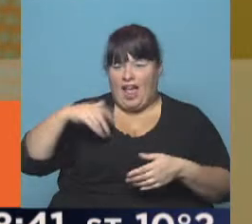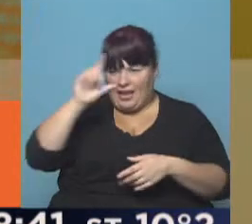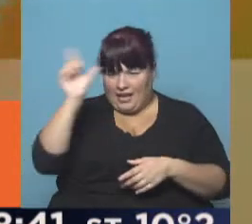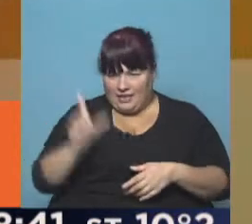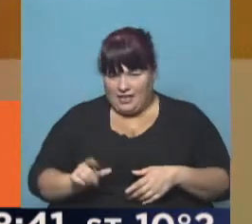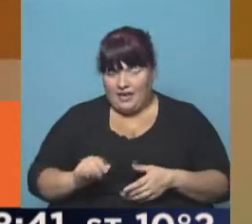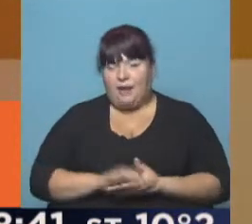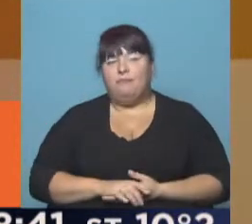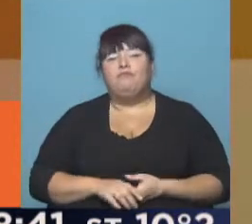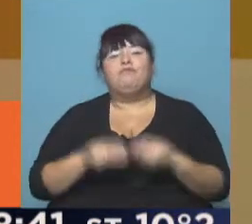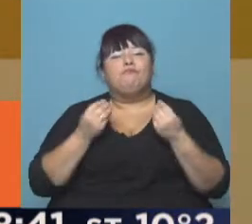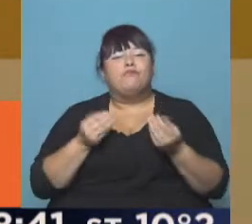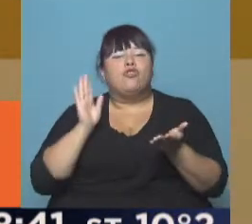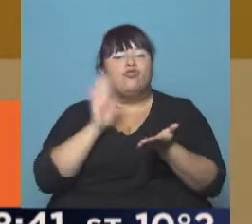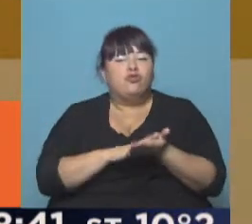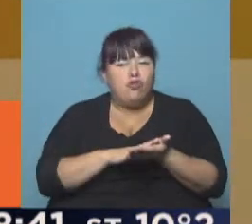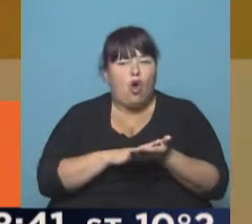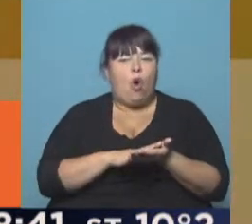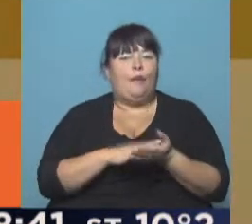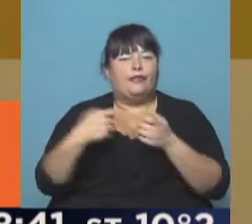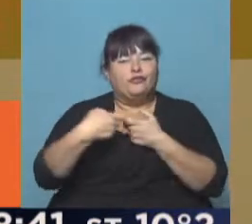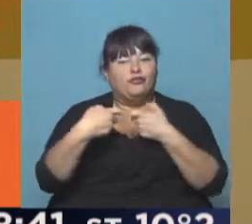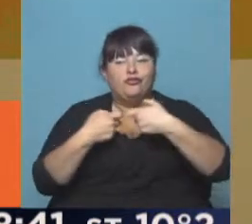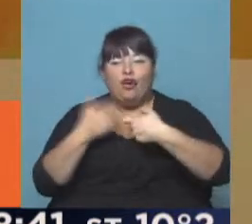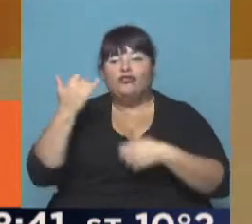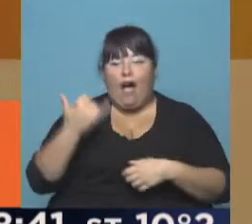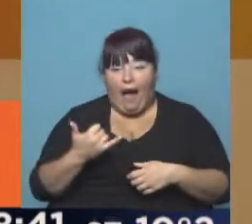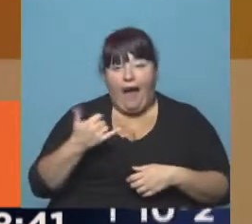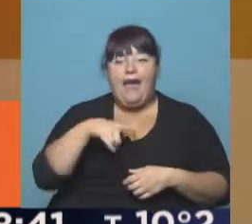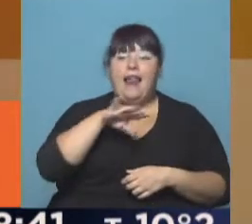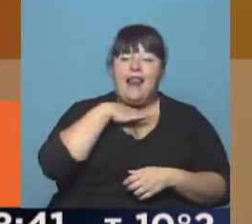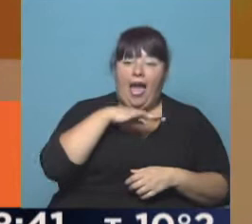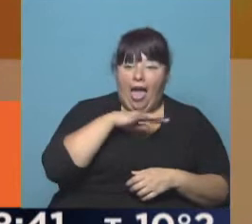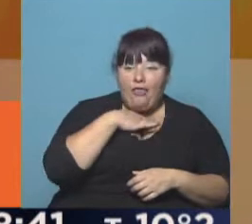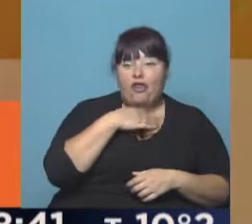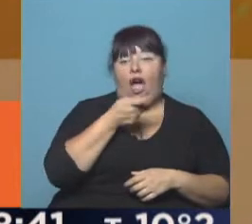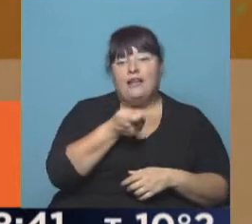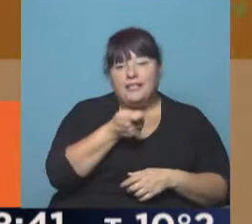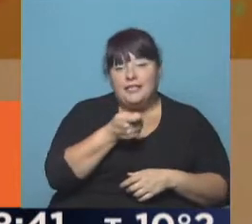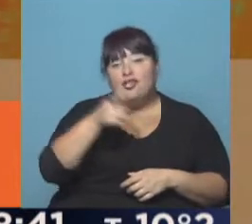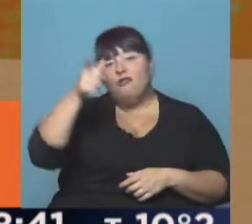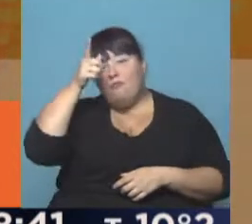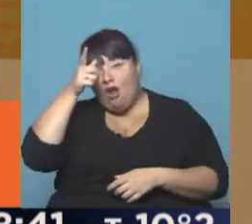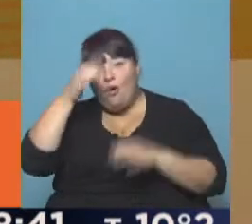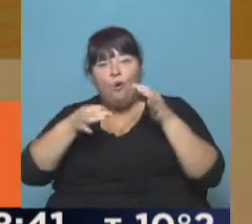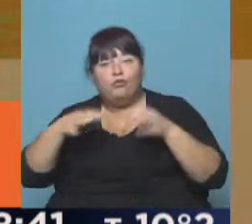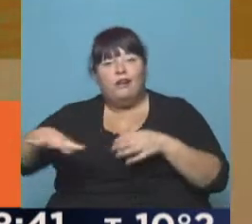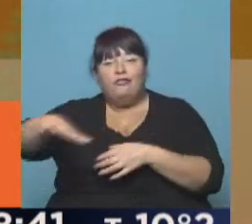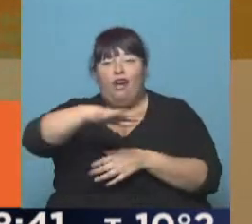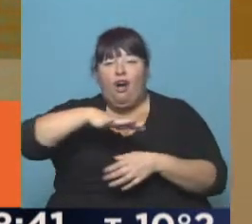que es el tema de que hay una connivencia entre el delito la policía la justicia